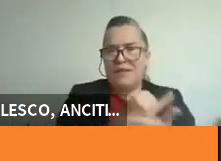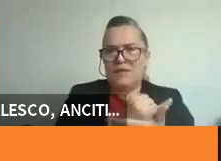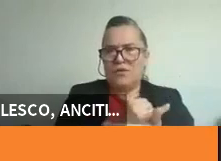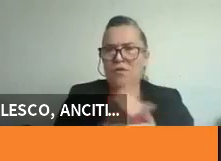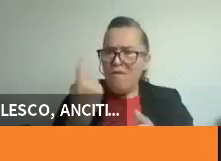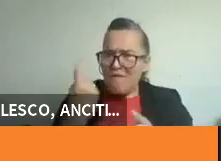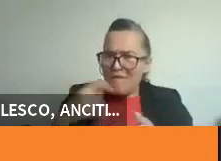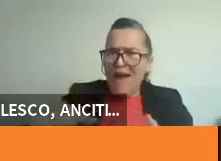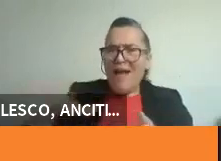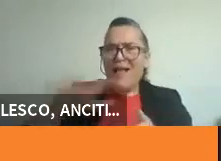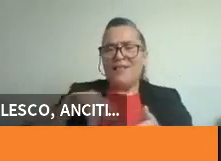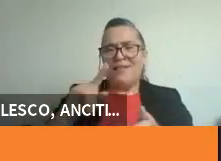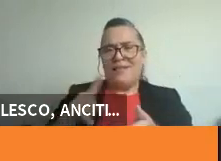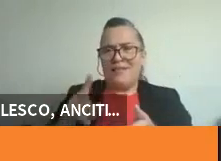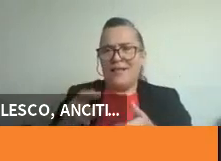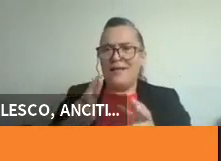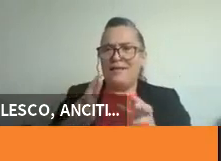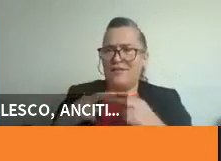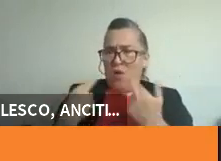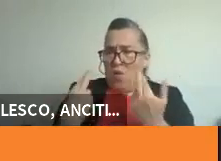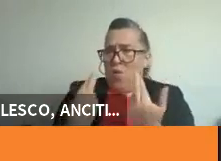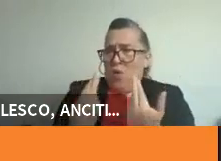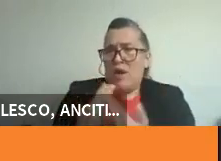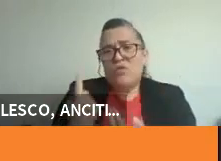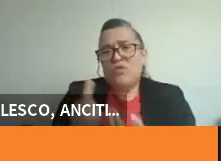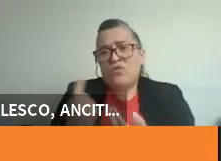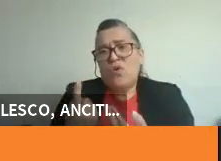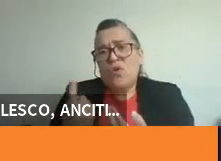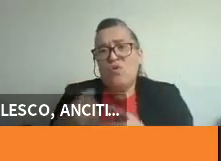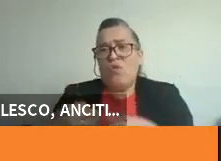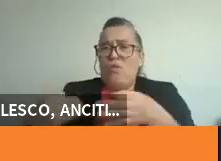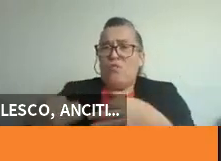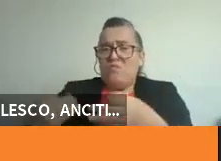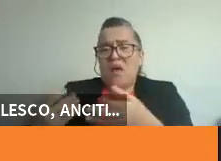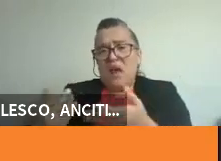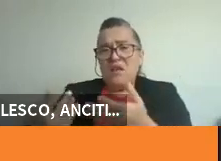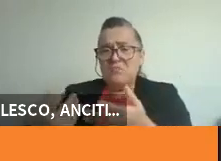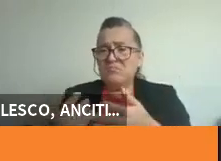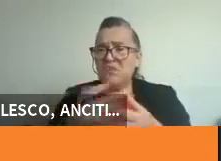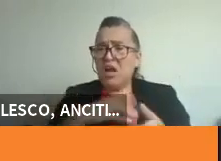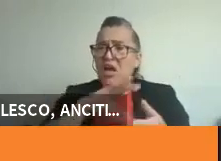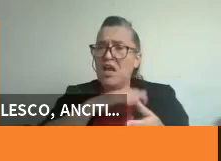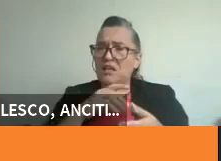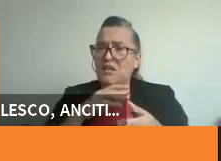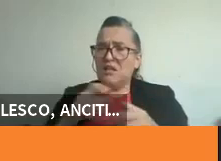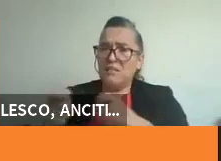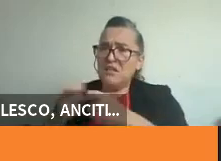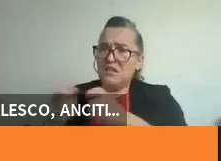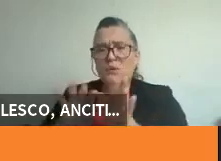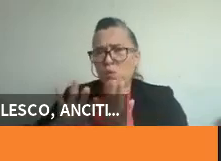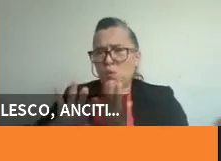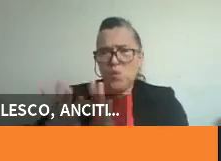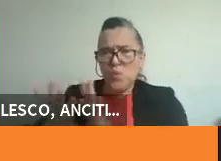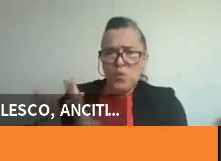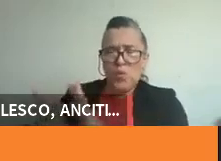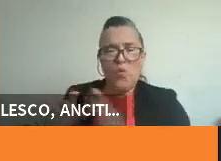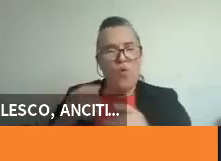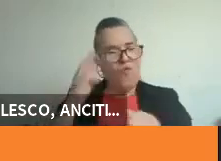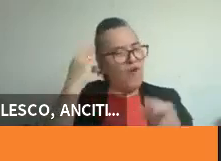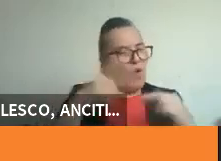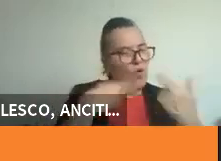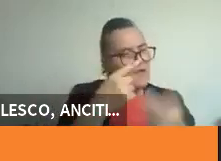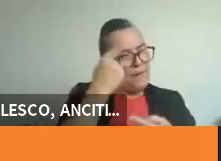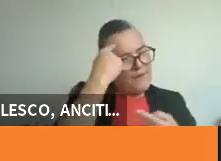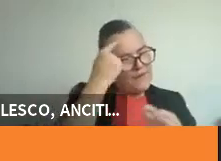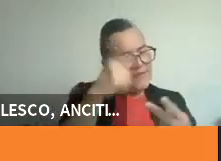académico de reunimos no necesariamente en reuniones formales de carácter más administrativo sino en reuniones de pensamientos